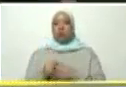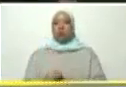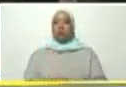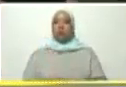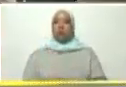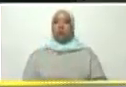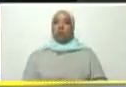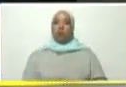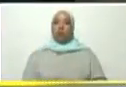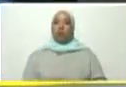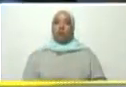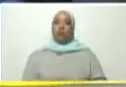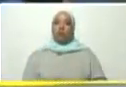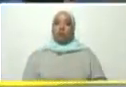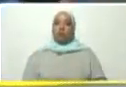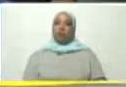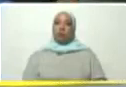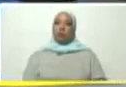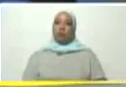hasta